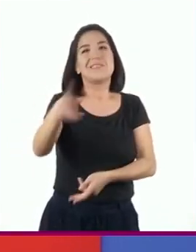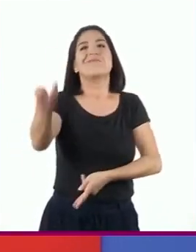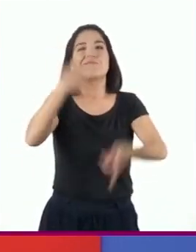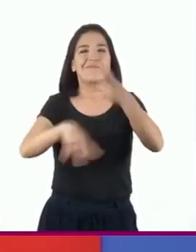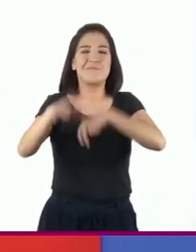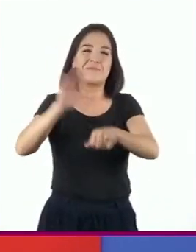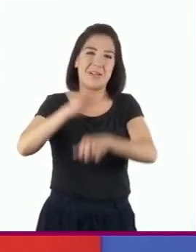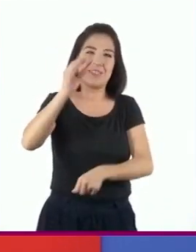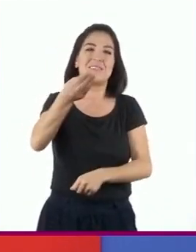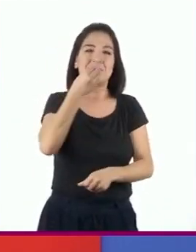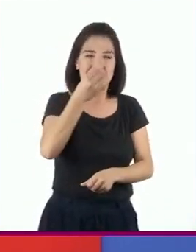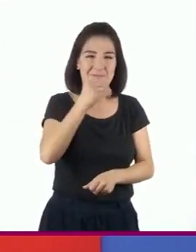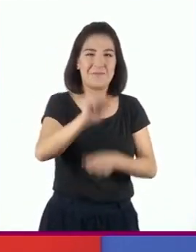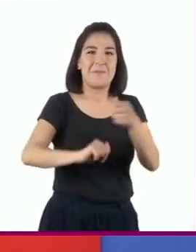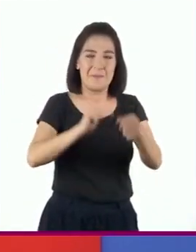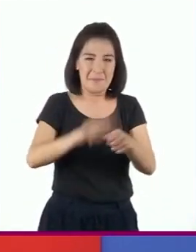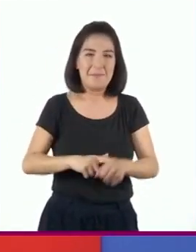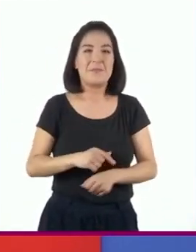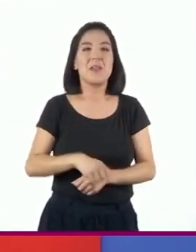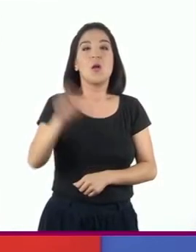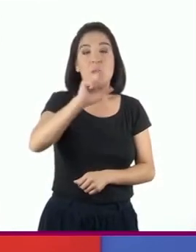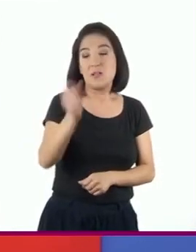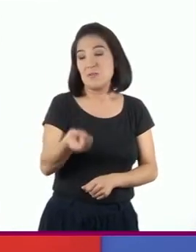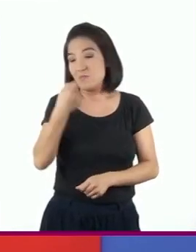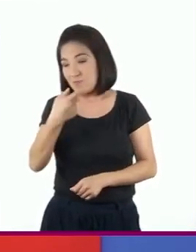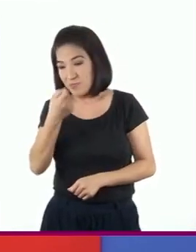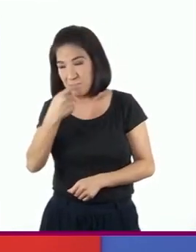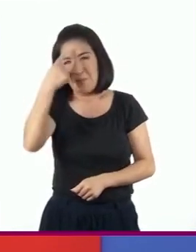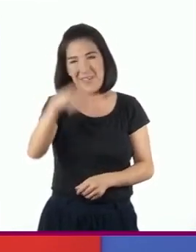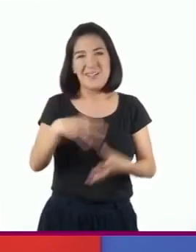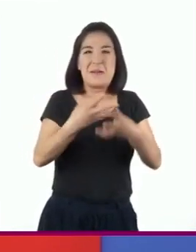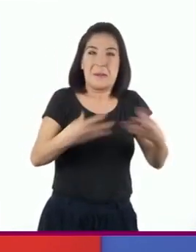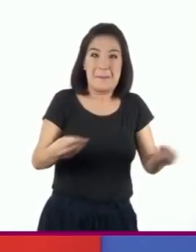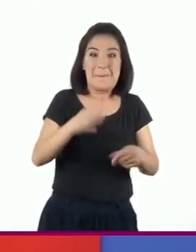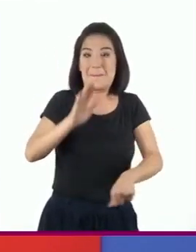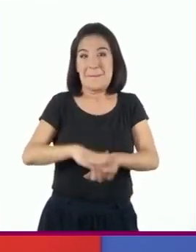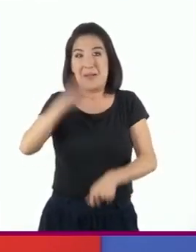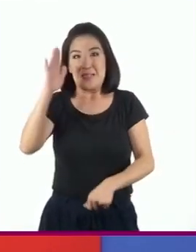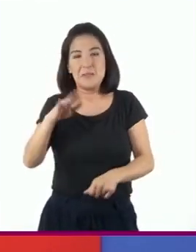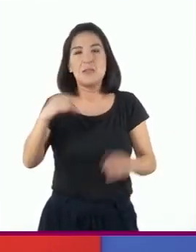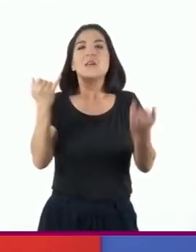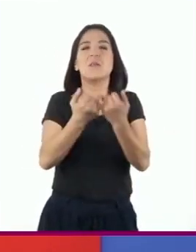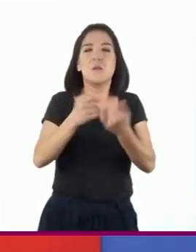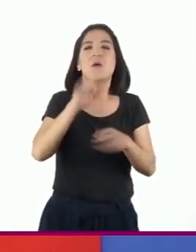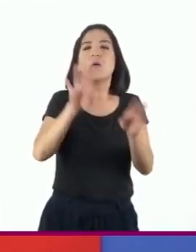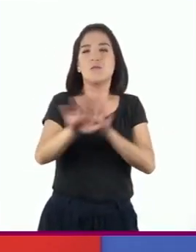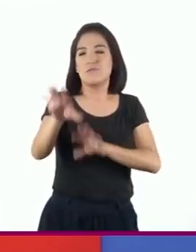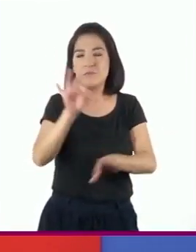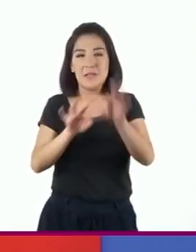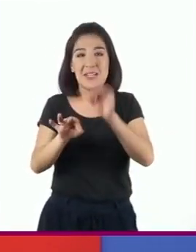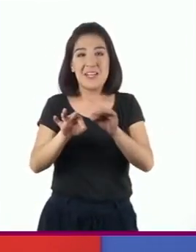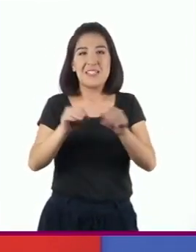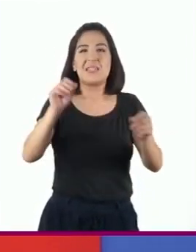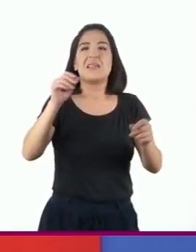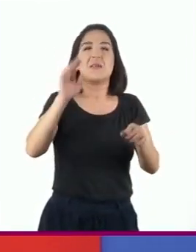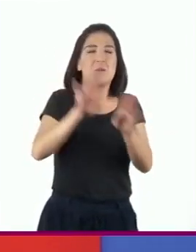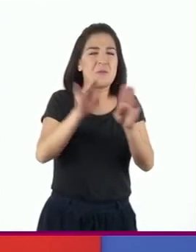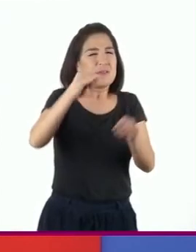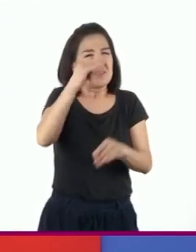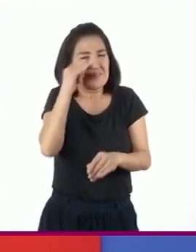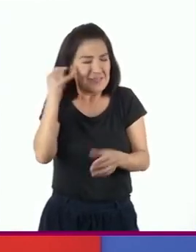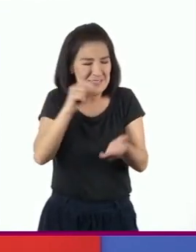humanos se convirtieron en un gran agente de selección natural. Por desgracia, muchos de los cambios evolutivos causados por